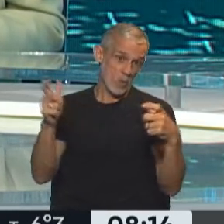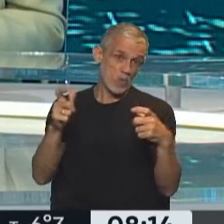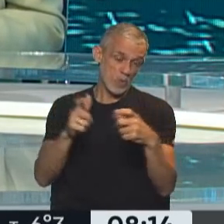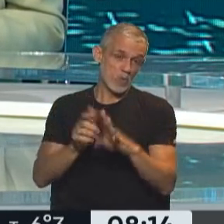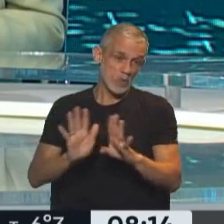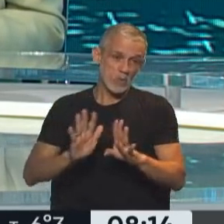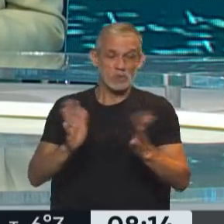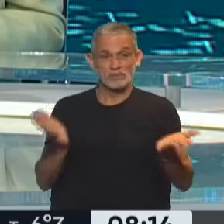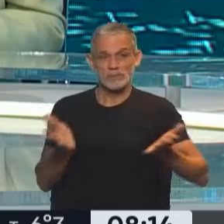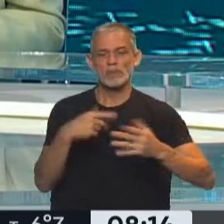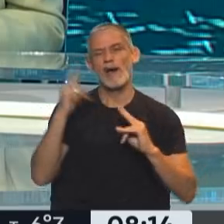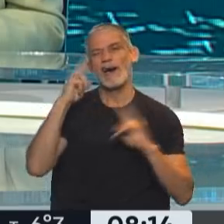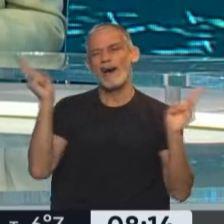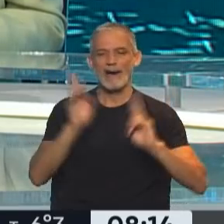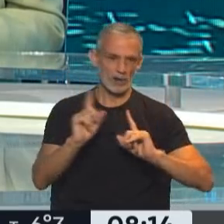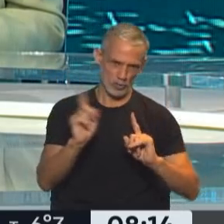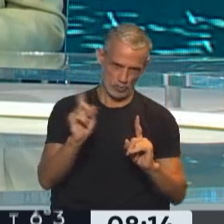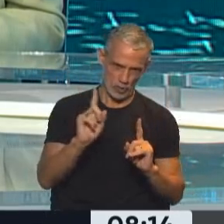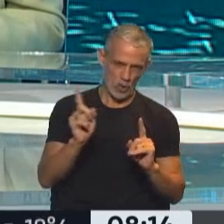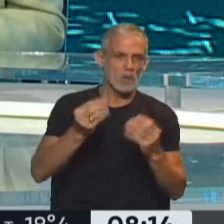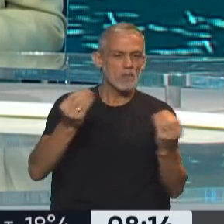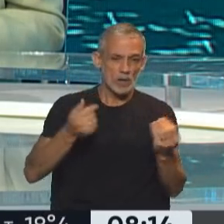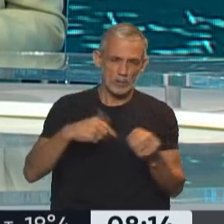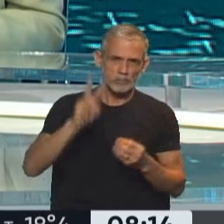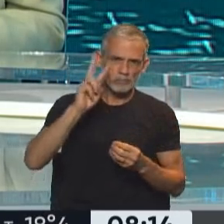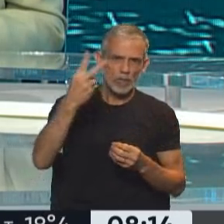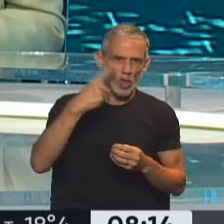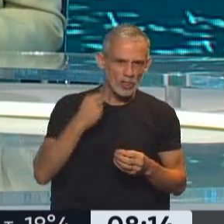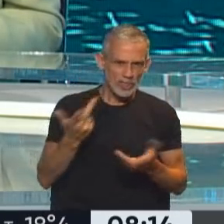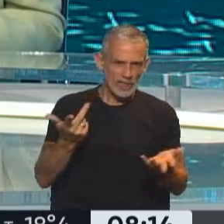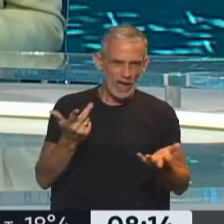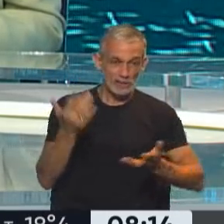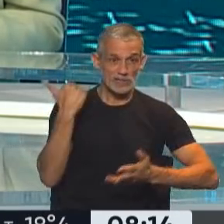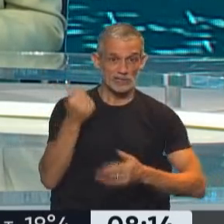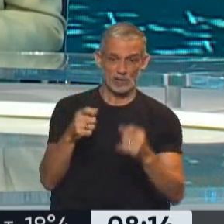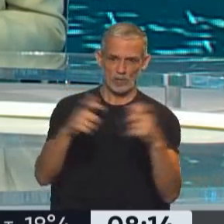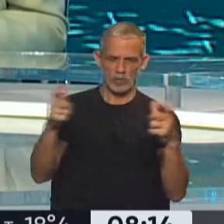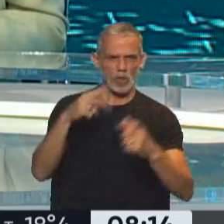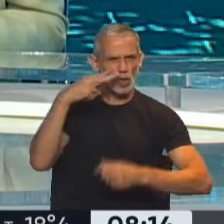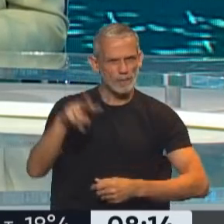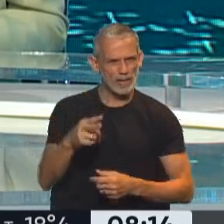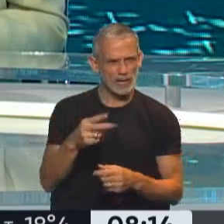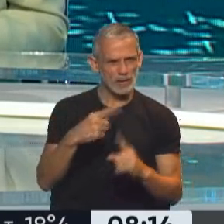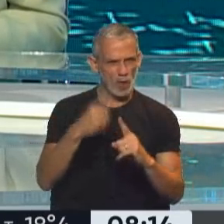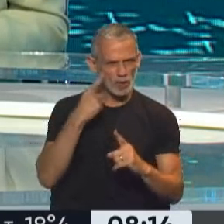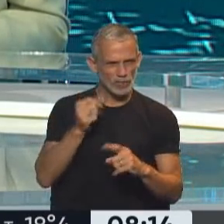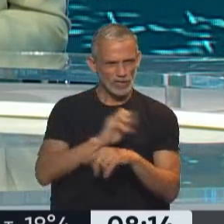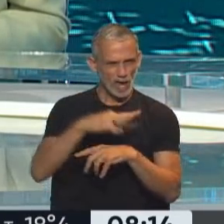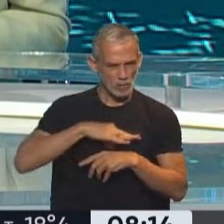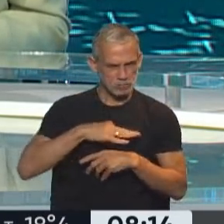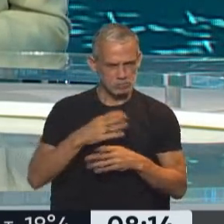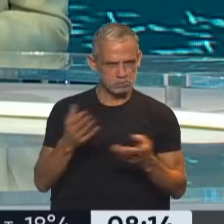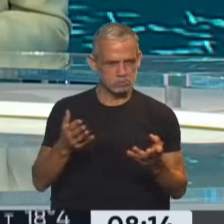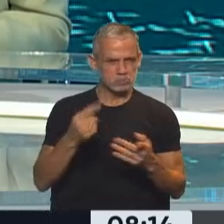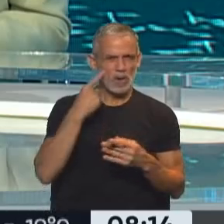no tenemos que relajarnos nunca, porque lo hemos visto los últimos 2 días, ¿no? Ya superamos la barrera de los 2.000 casos, si bien hay que esperar